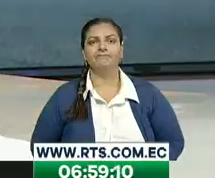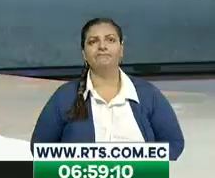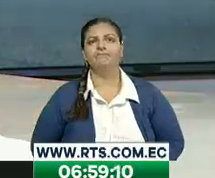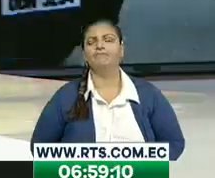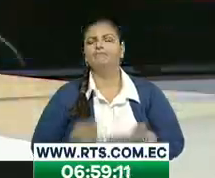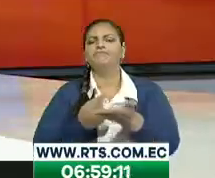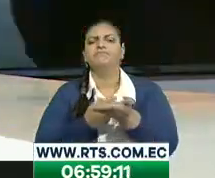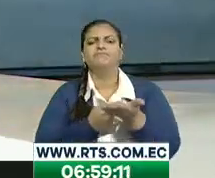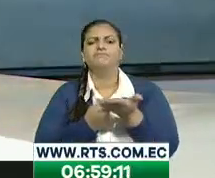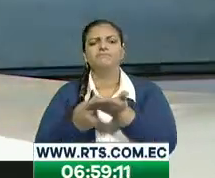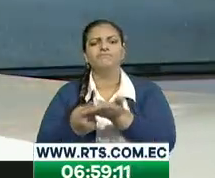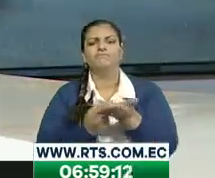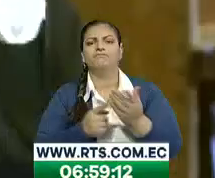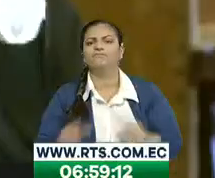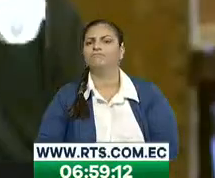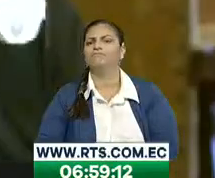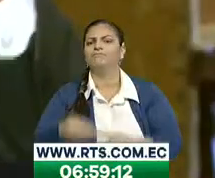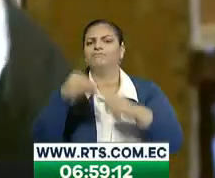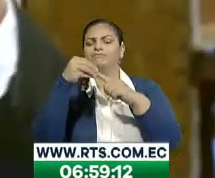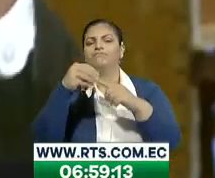próxima semana.